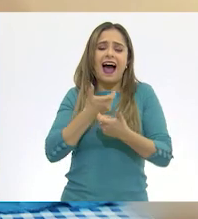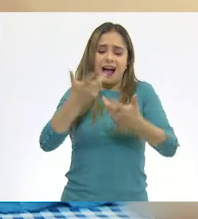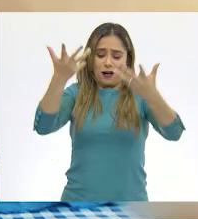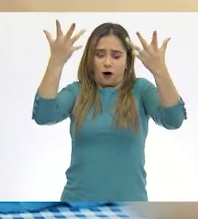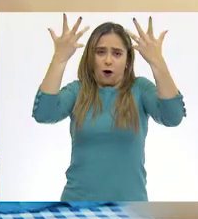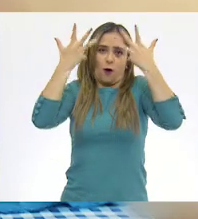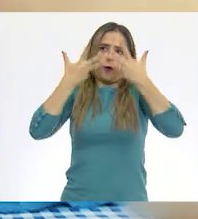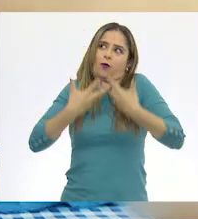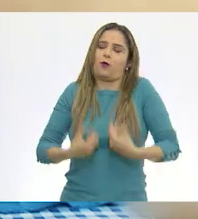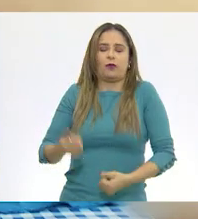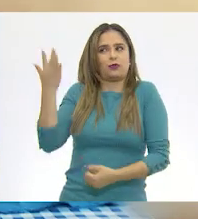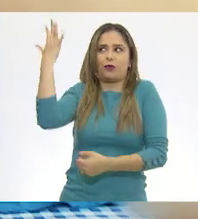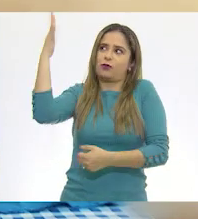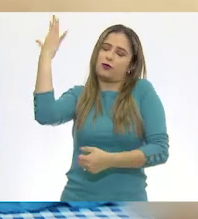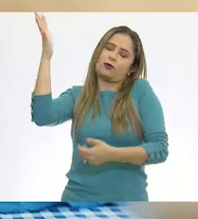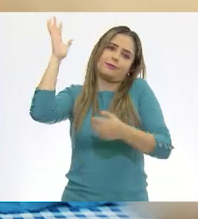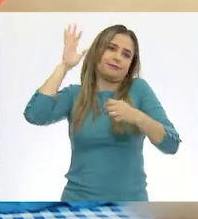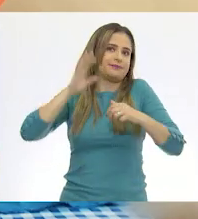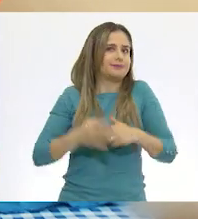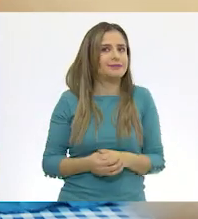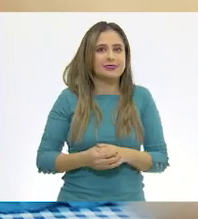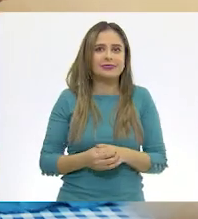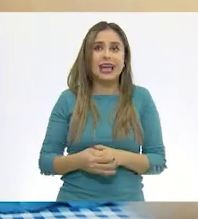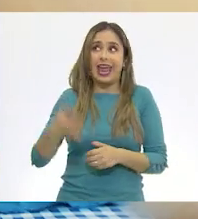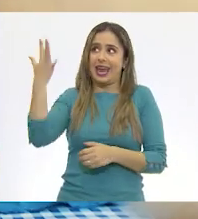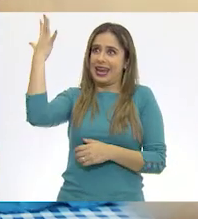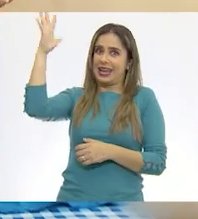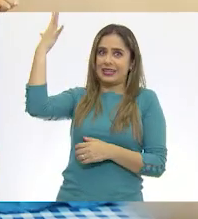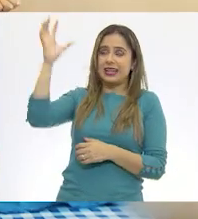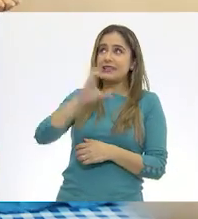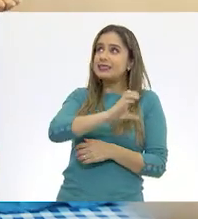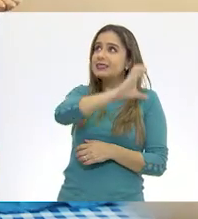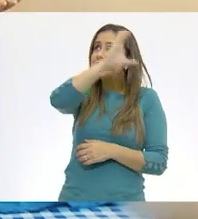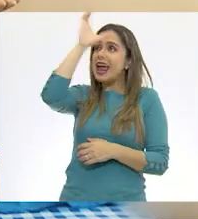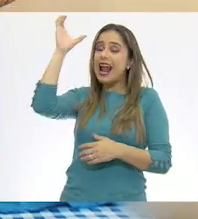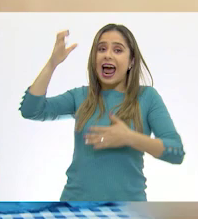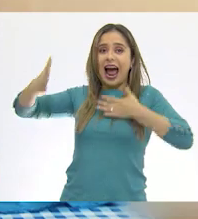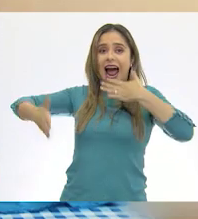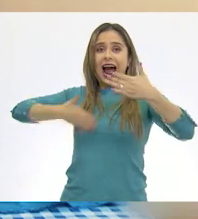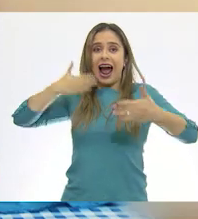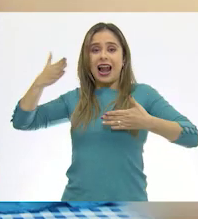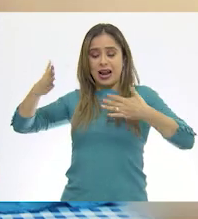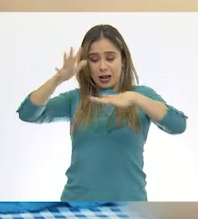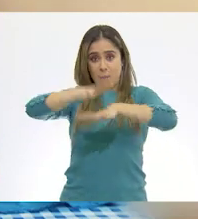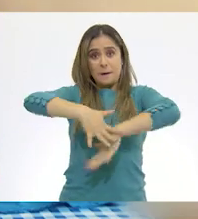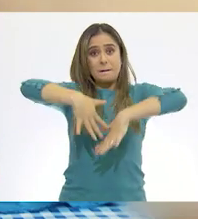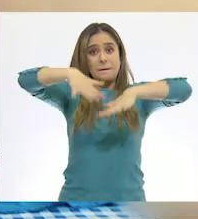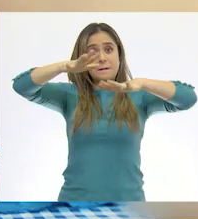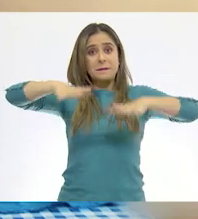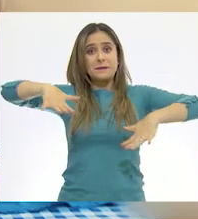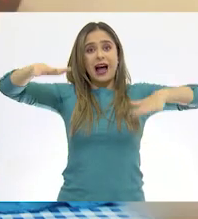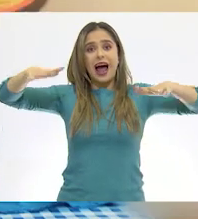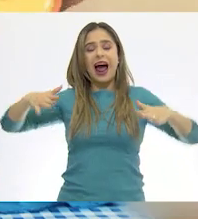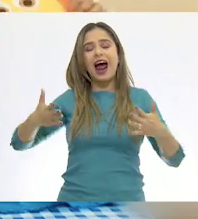dio. El cielo se puso alegre, el mar de gozo bailó.